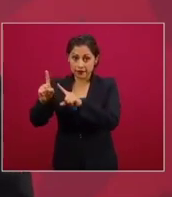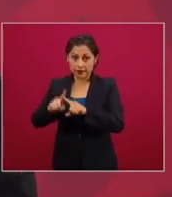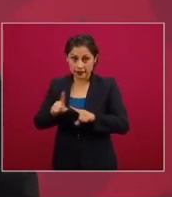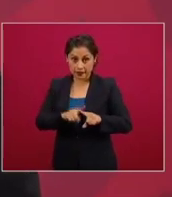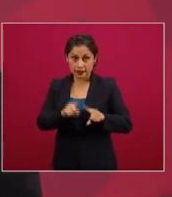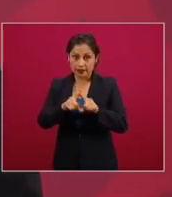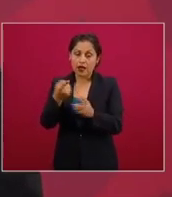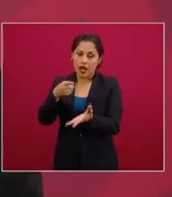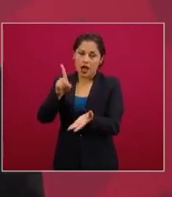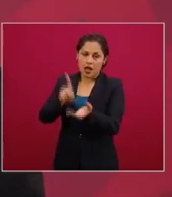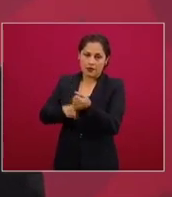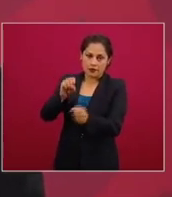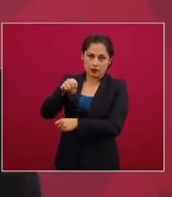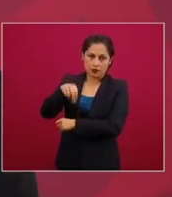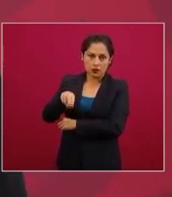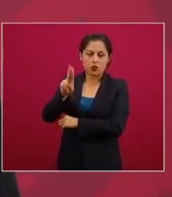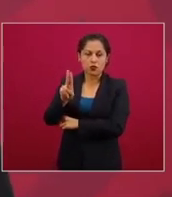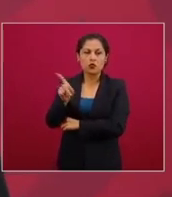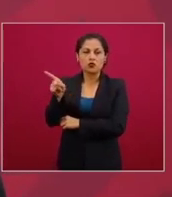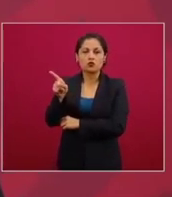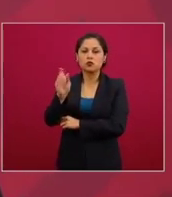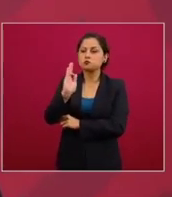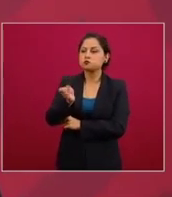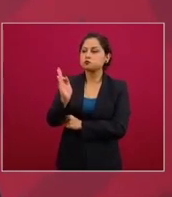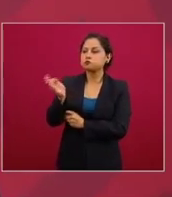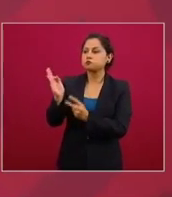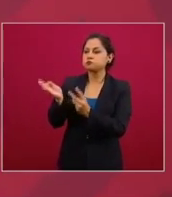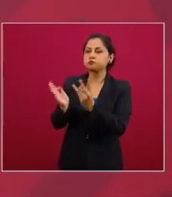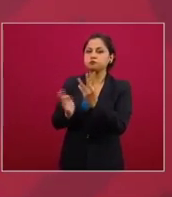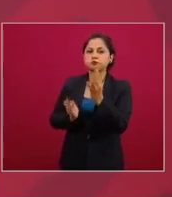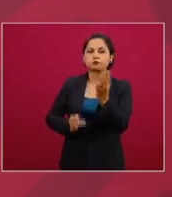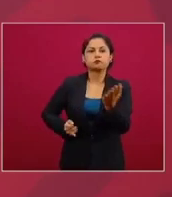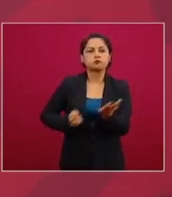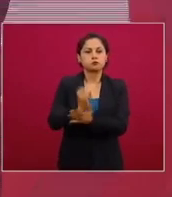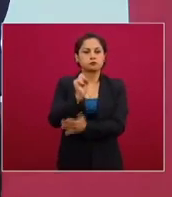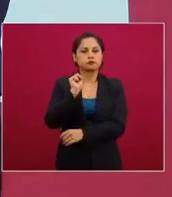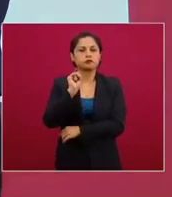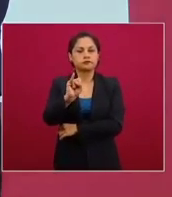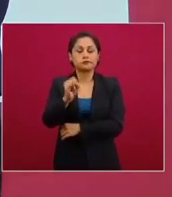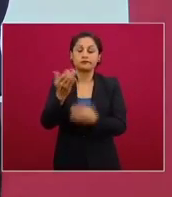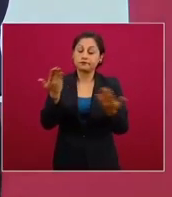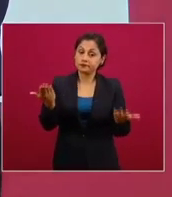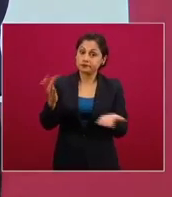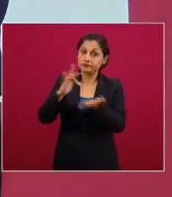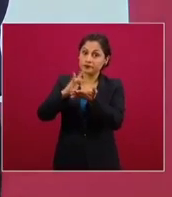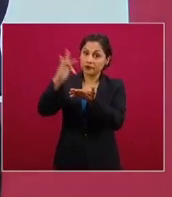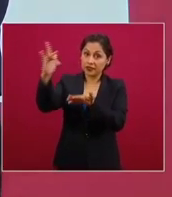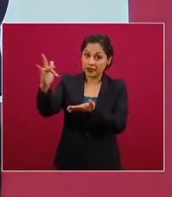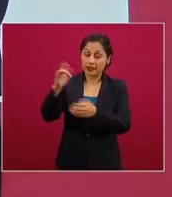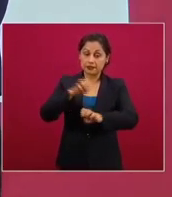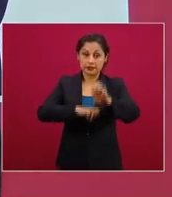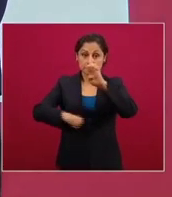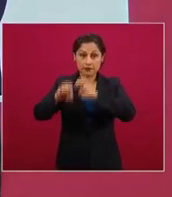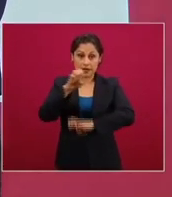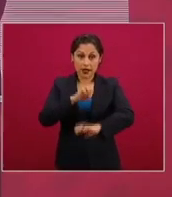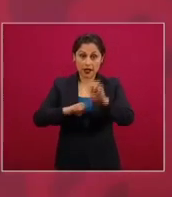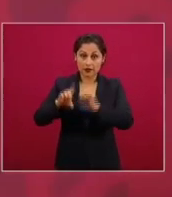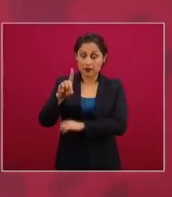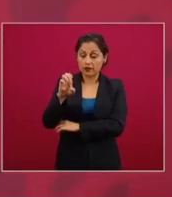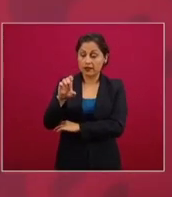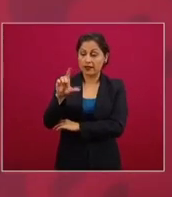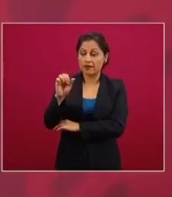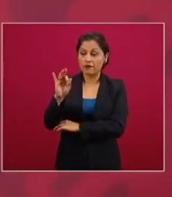Unidas, aprobara esta resolución. Quiero felicitar al embajador de la Fuente, que por cierto ya